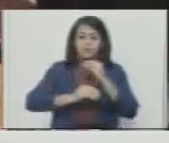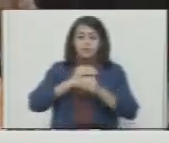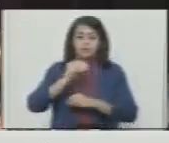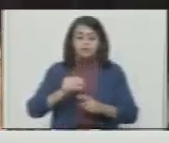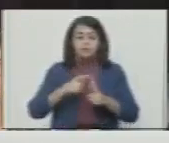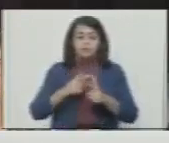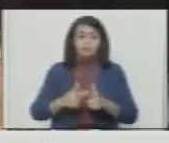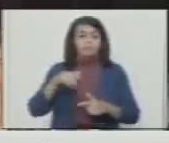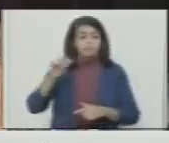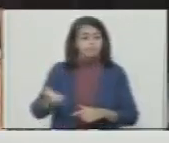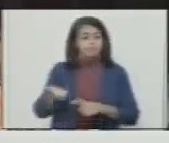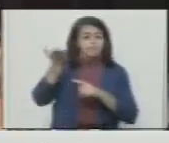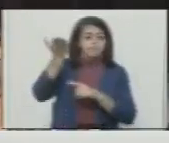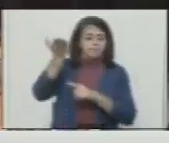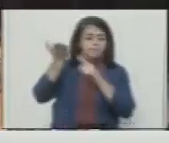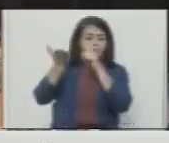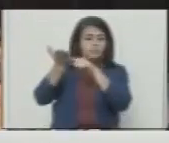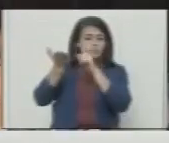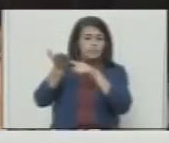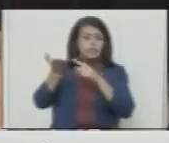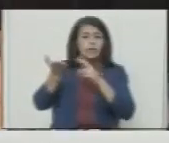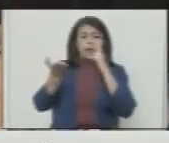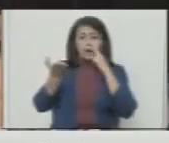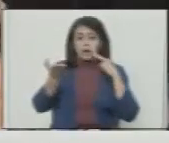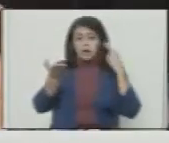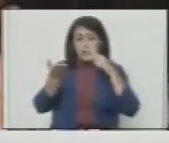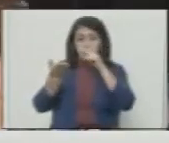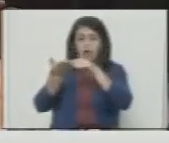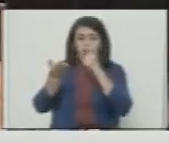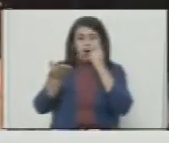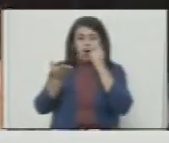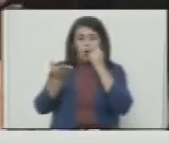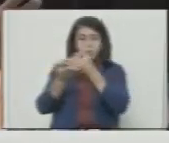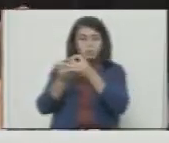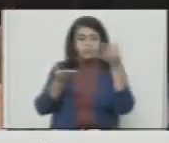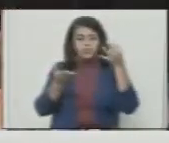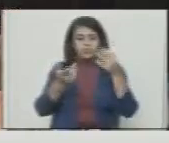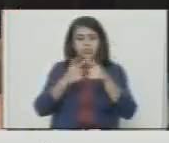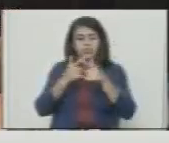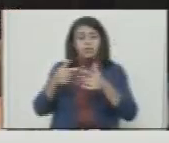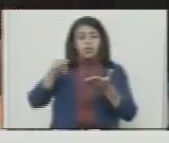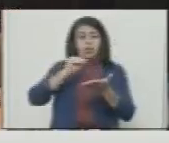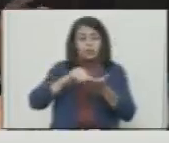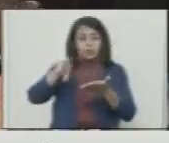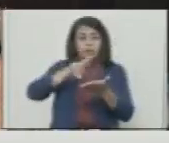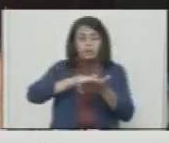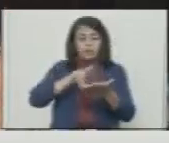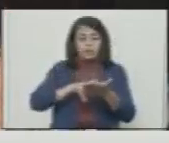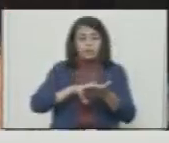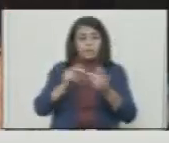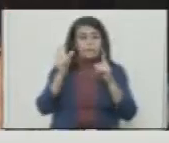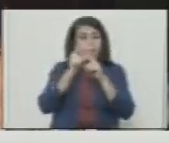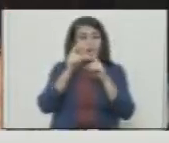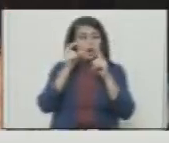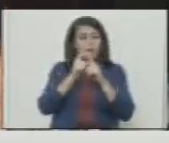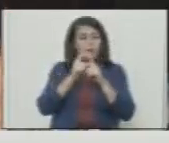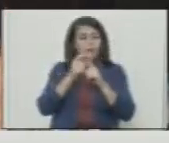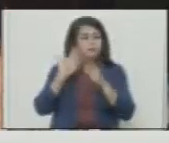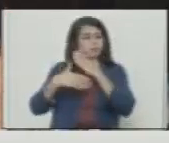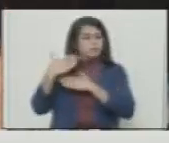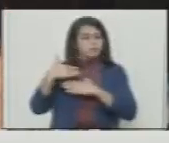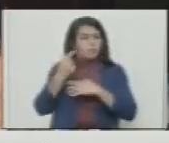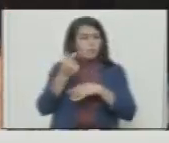necesario hacer para enaltecer la figura de este hombre excepcional. Permítame repetir una frase